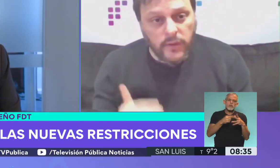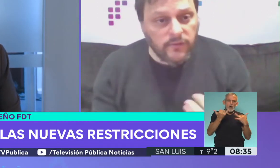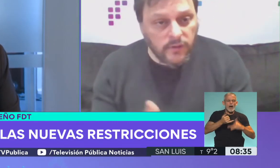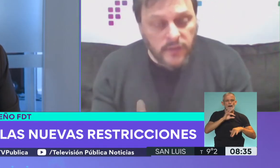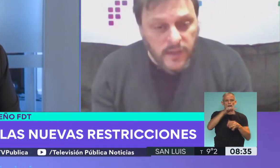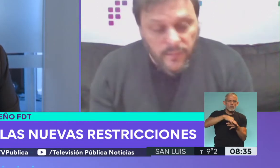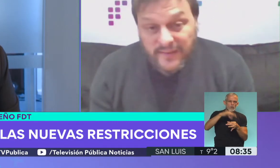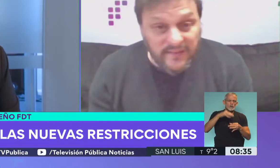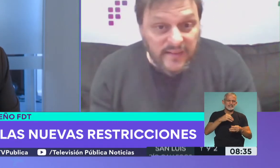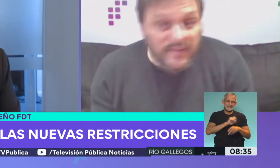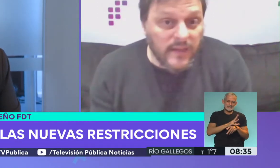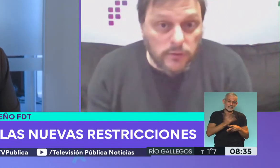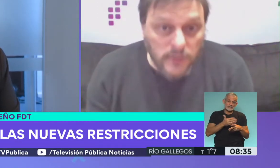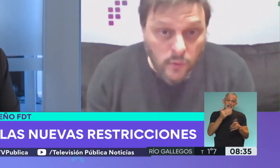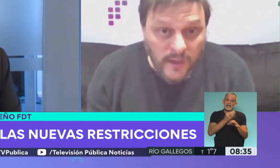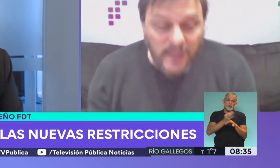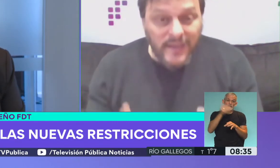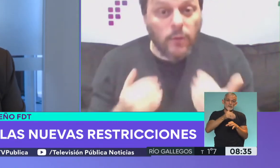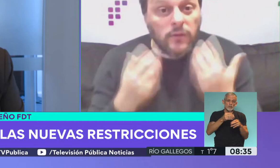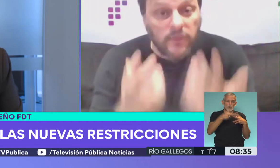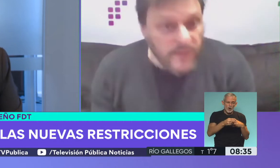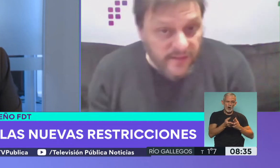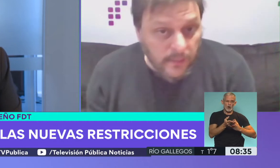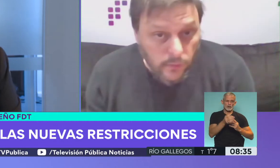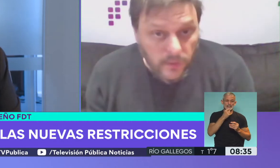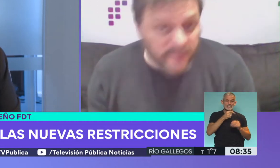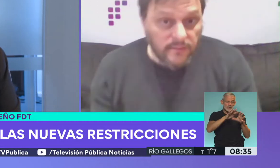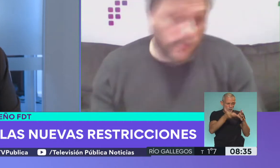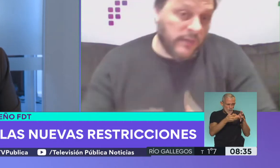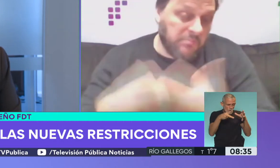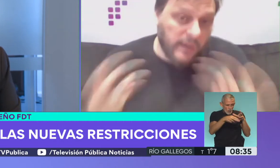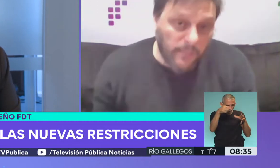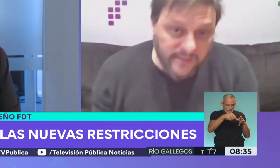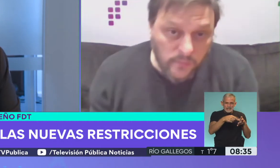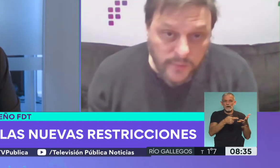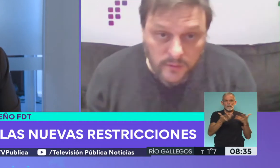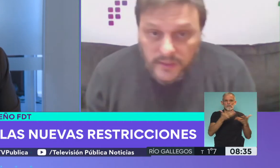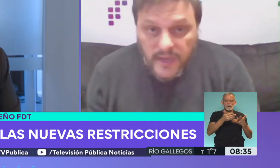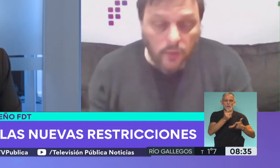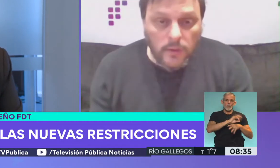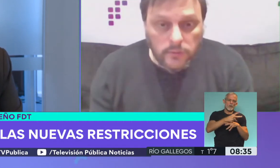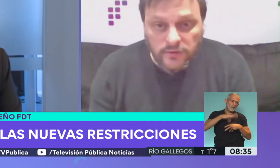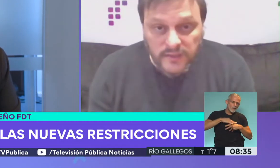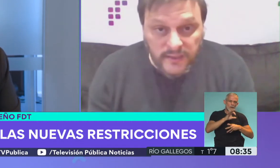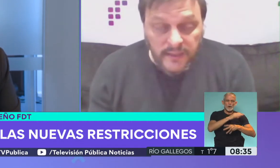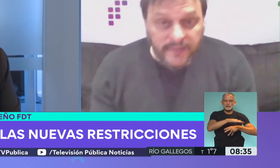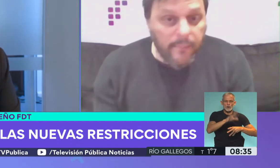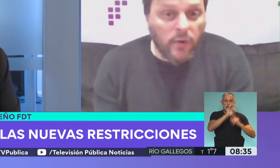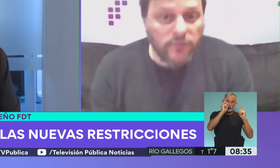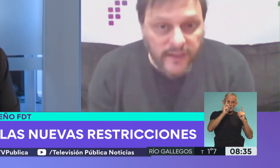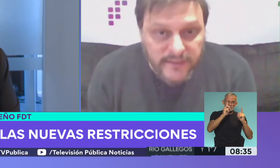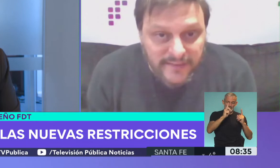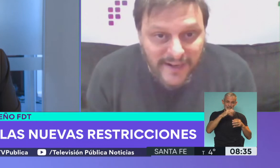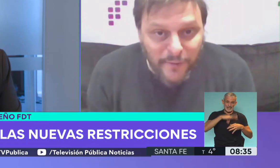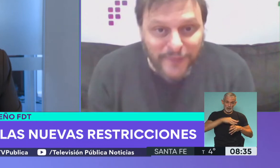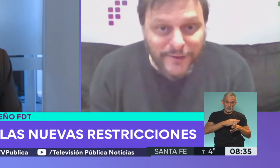la educación presencial se discontinúa, y cuando se pinchan las burbujas, porque ahí aparece algún pibe contagiado o algún docente,